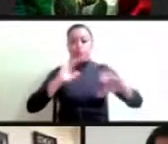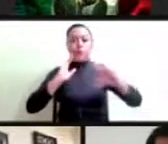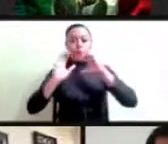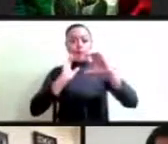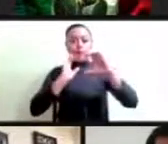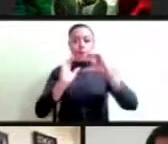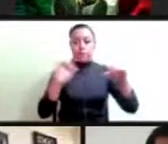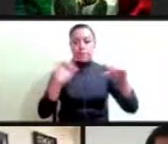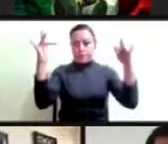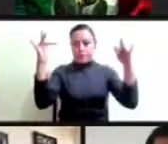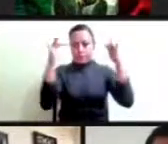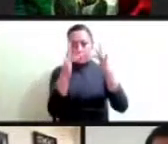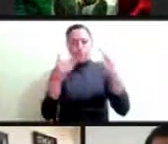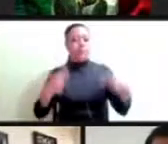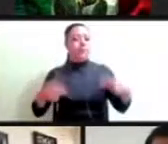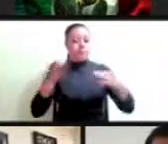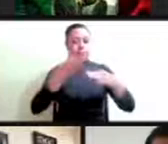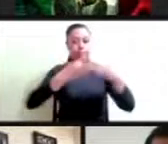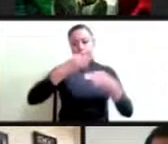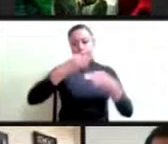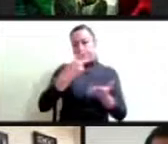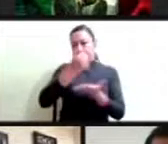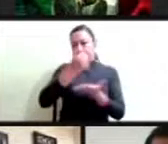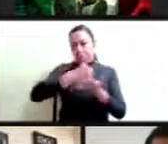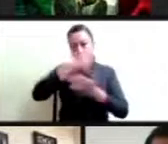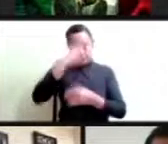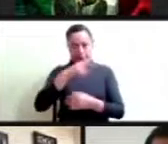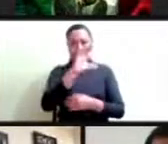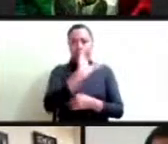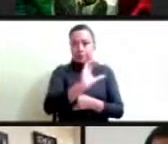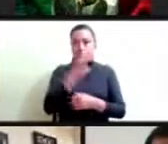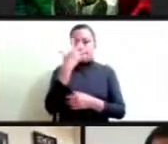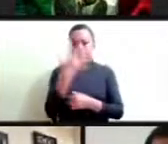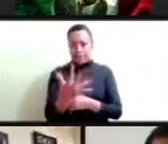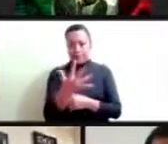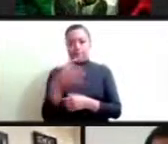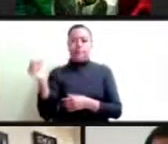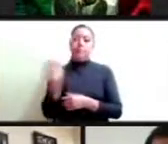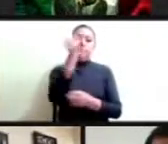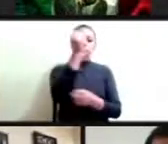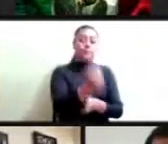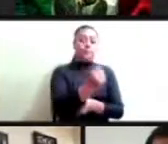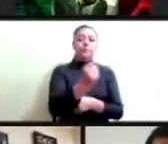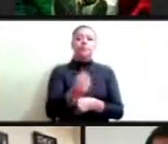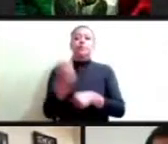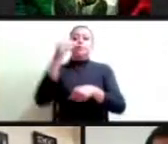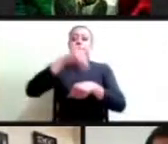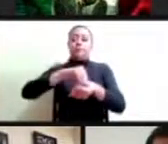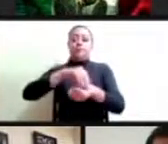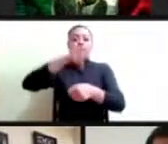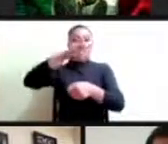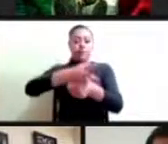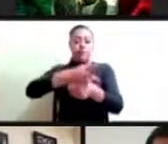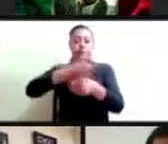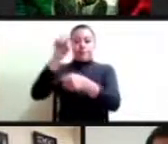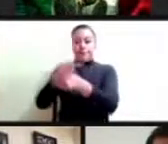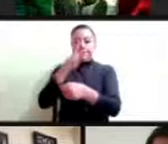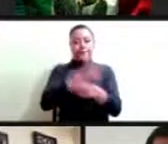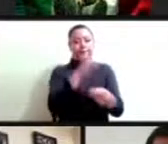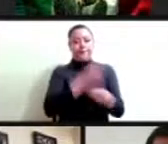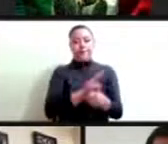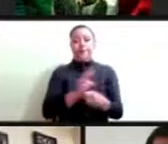Ciudadano de la Ciudad de México, C5, la colocación de cámaras de vigilancia en las inmediaciones de la unidad